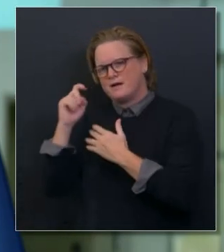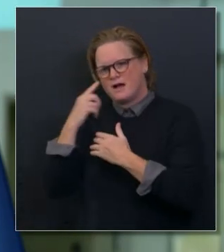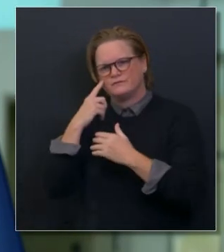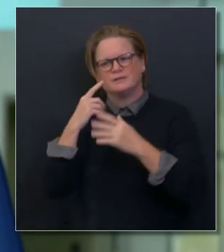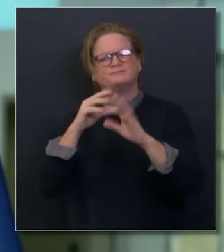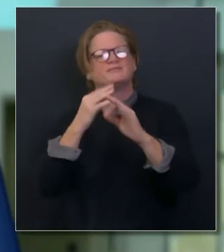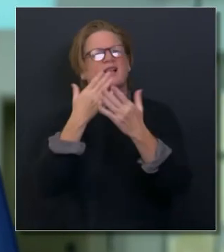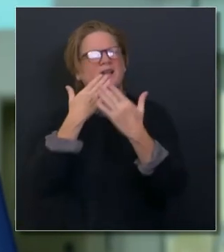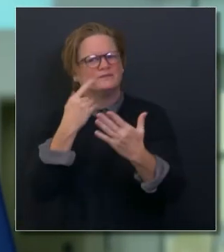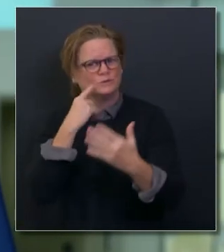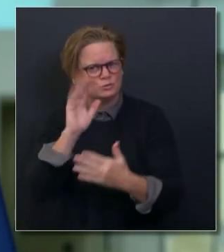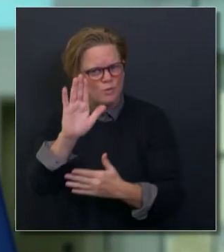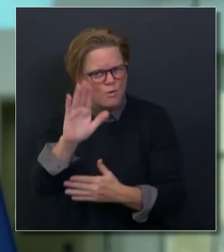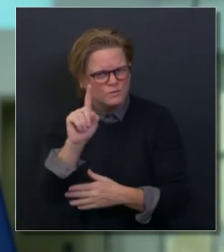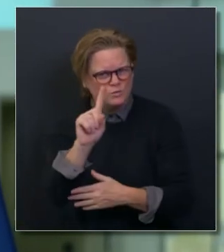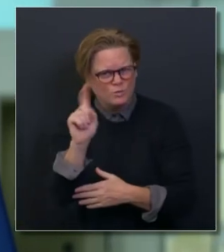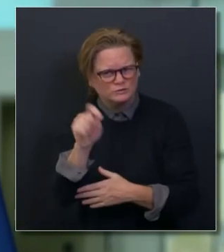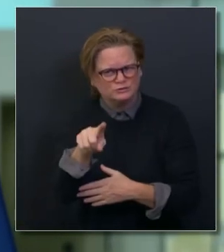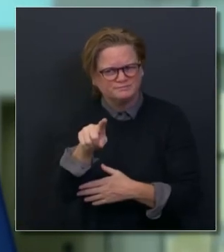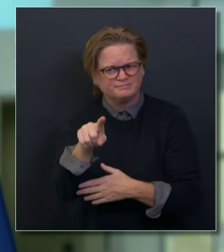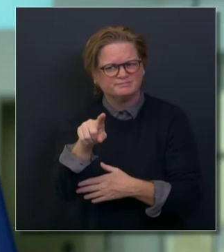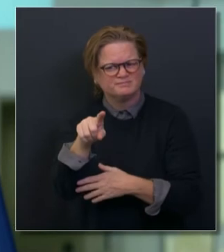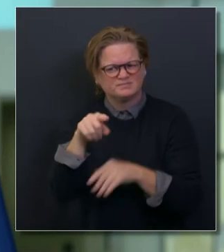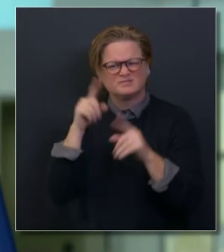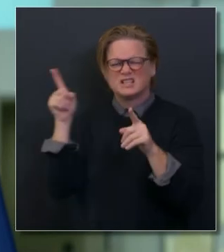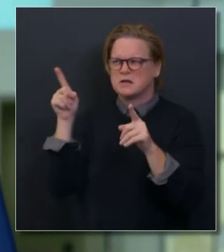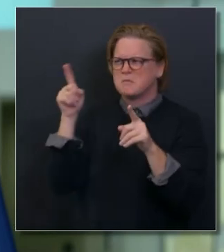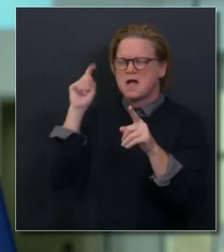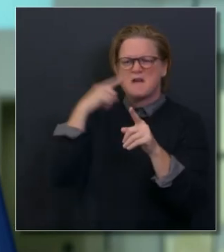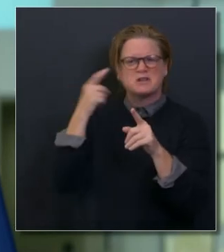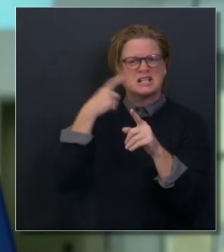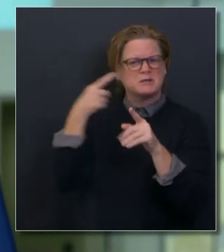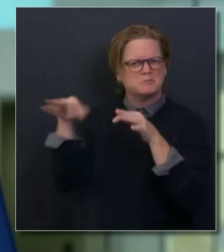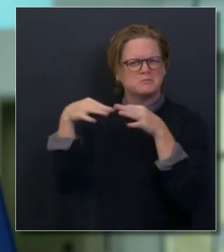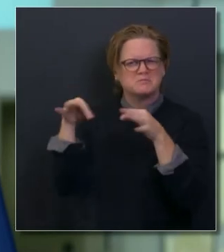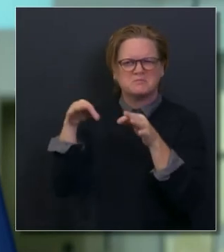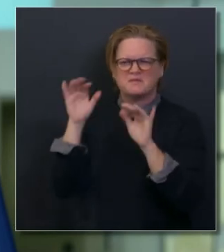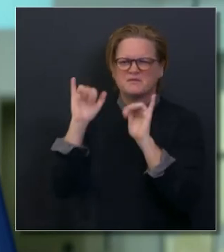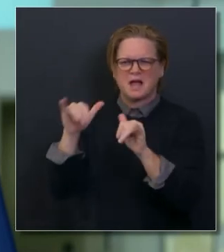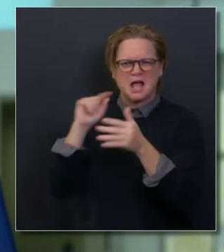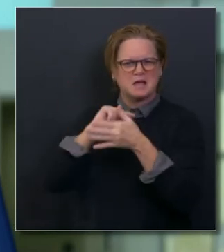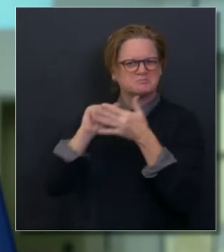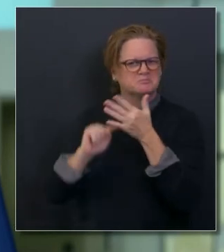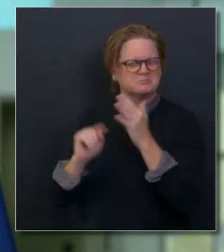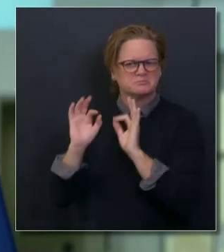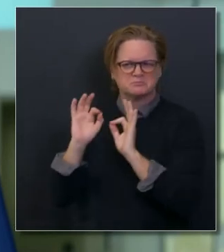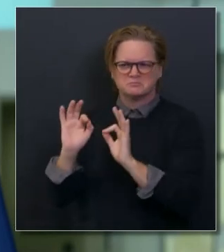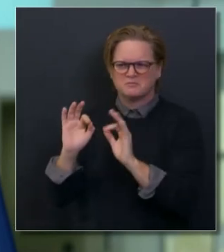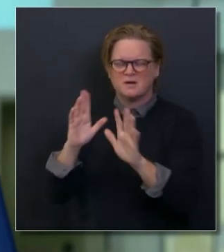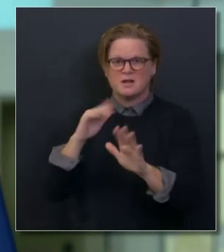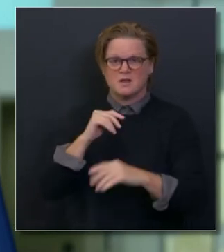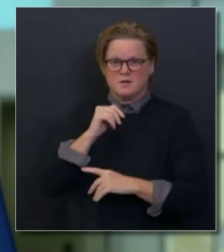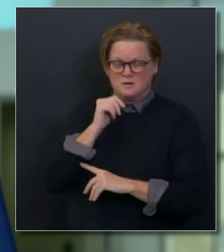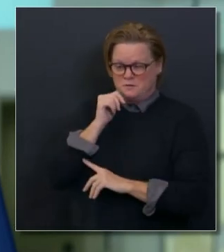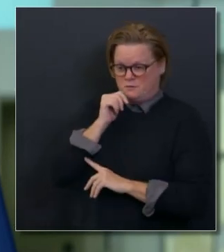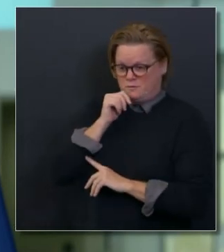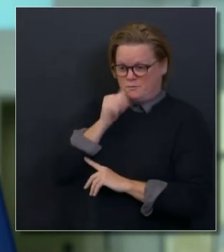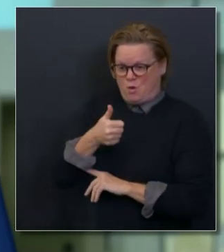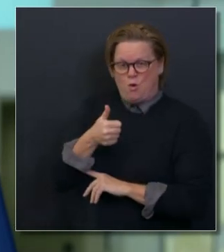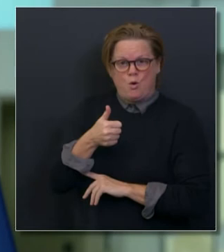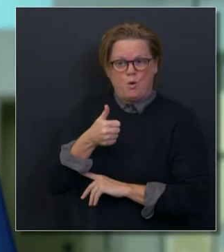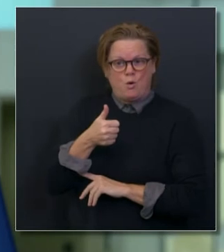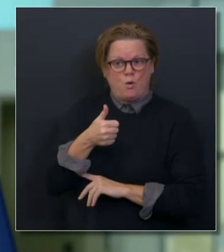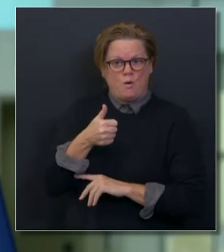Nuevamente, muchas gracias por la pregunta. Como acaba de compartir el gobernador, esta semana, mañana, de hecho,